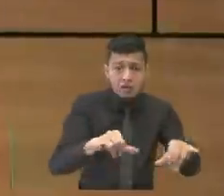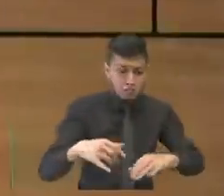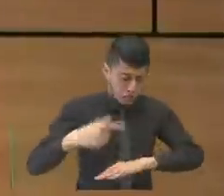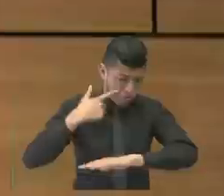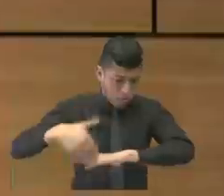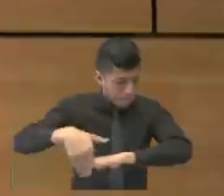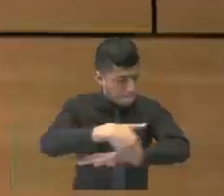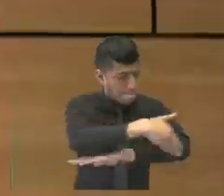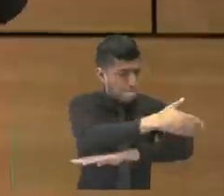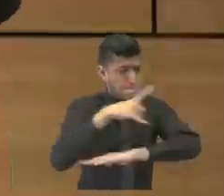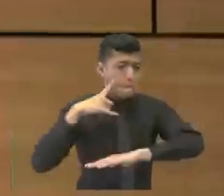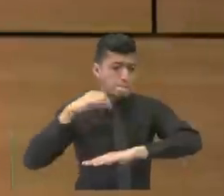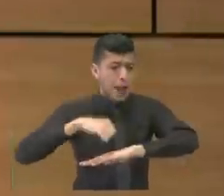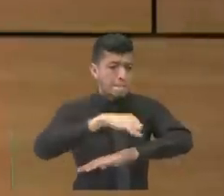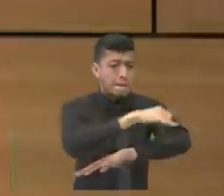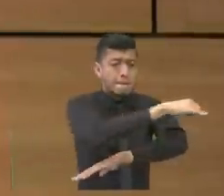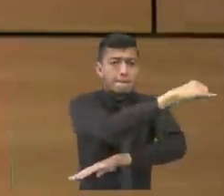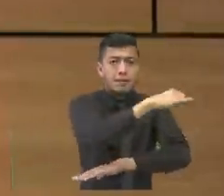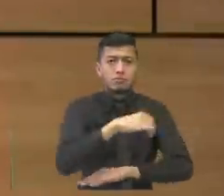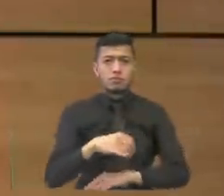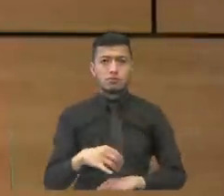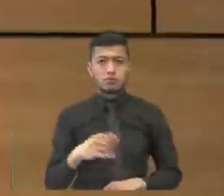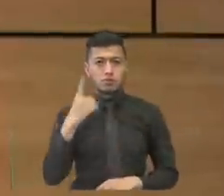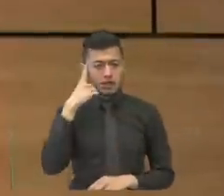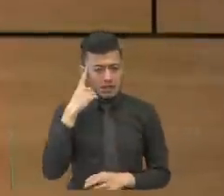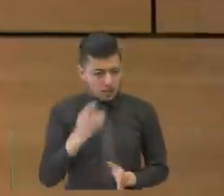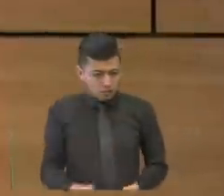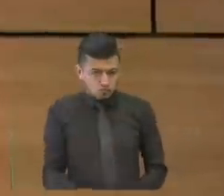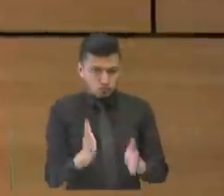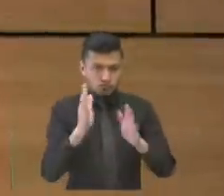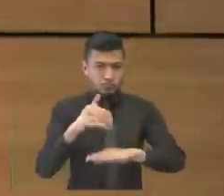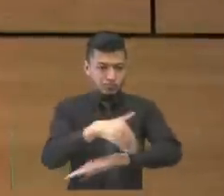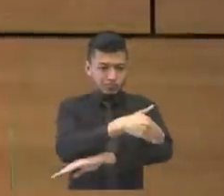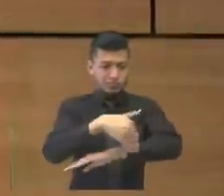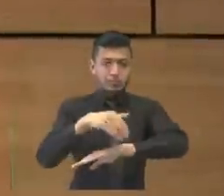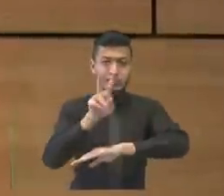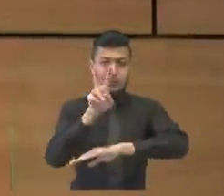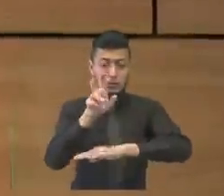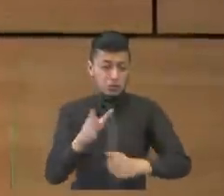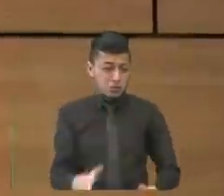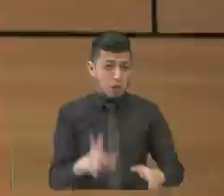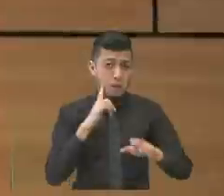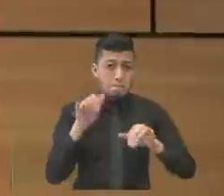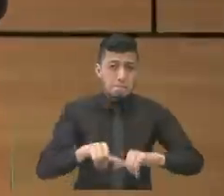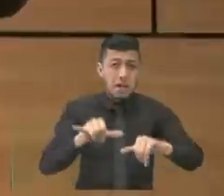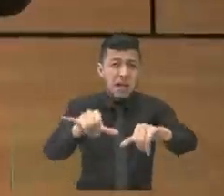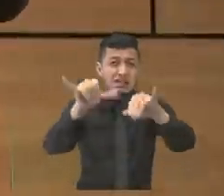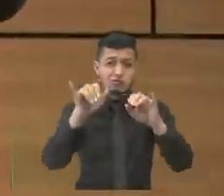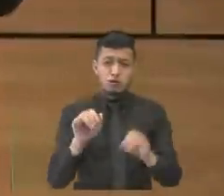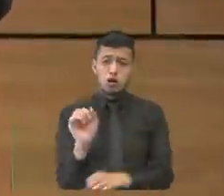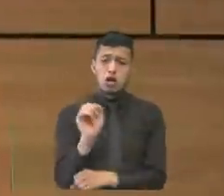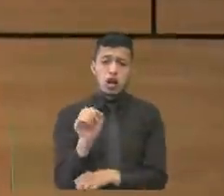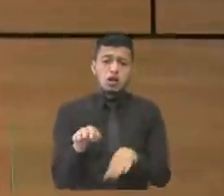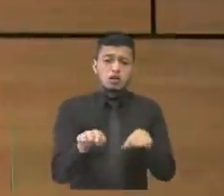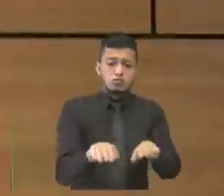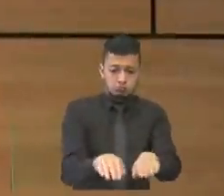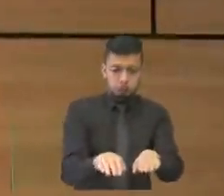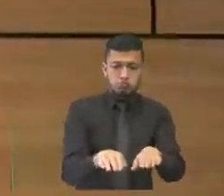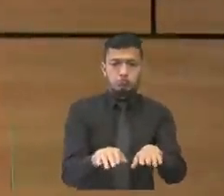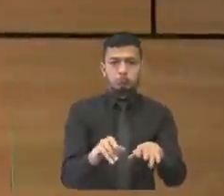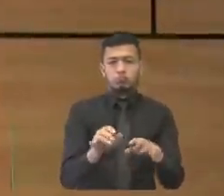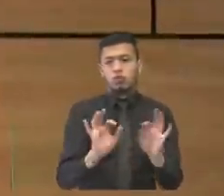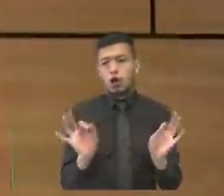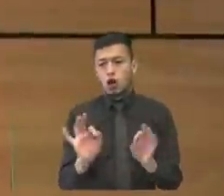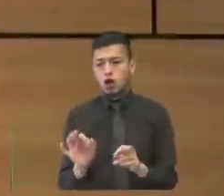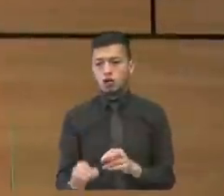las tres, hace el corredor igual, todo el corredor, o con X carriles de carros, o con 4 carriles